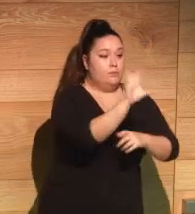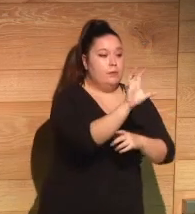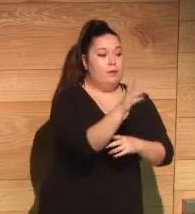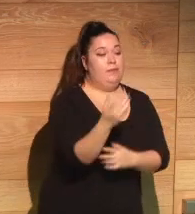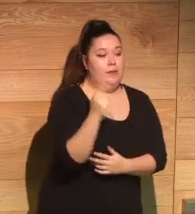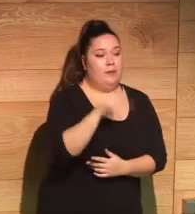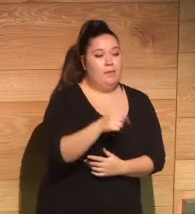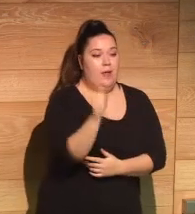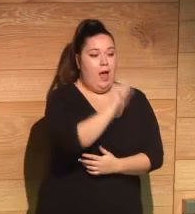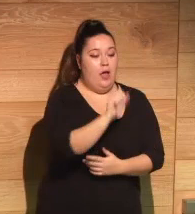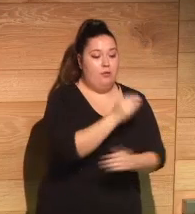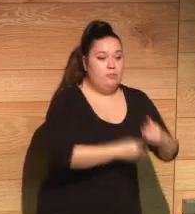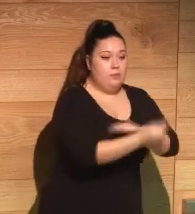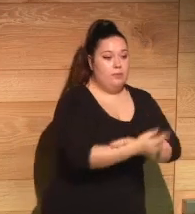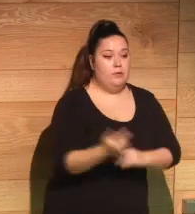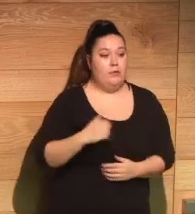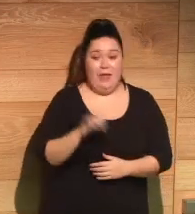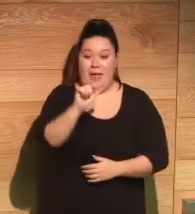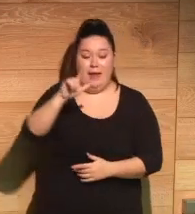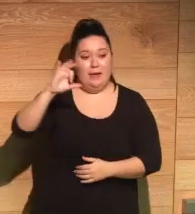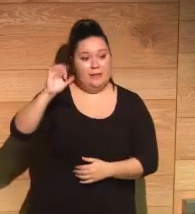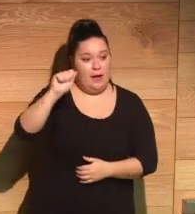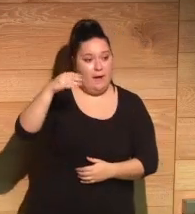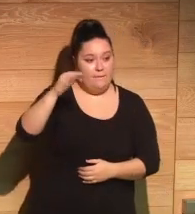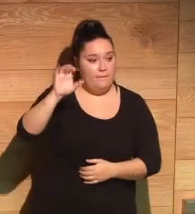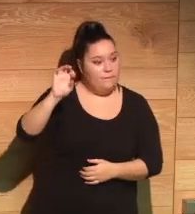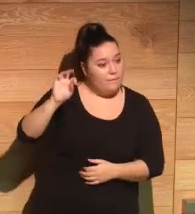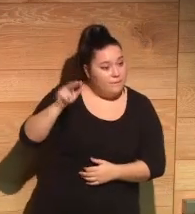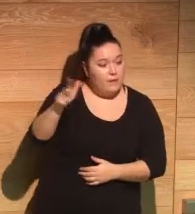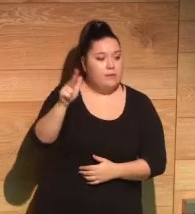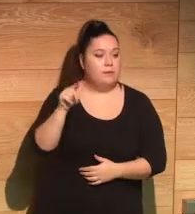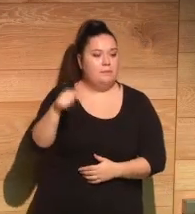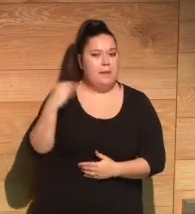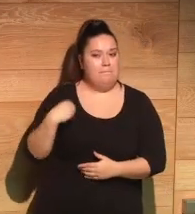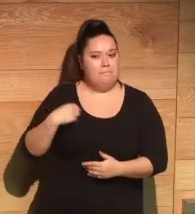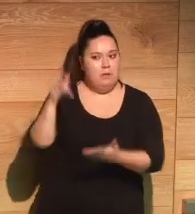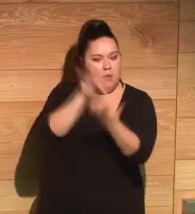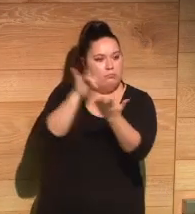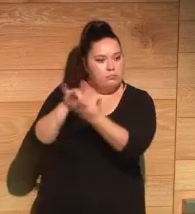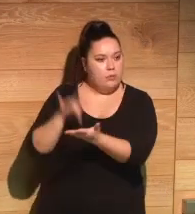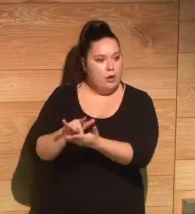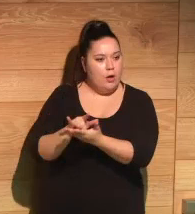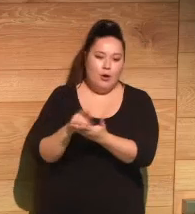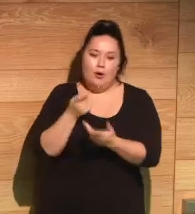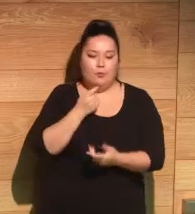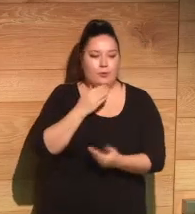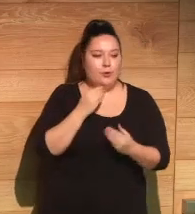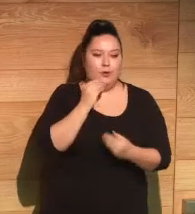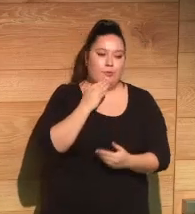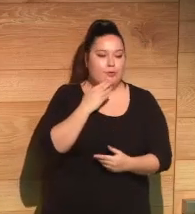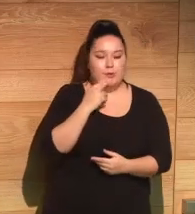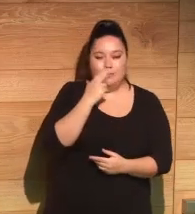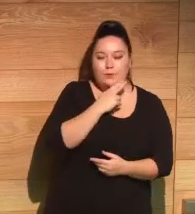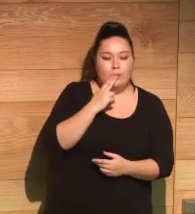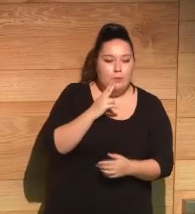nacimiento. Es decir, yo siento con Elizabeth Duval, por ejemplo, habiendo publicado libros más o menos en las mismas fechas, una complicidad y una pertenencia a